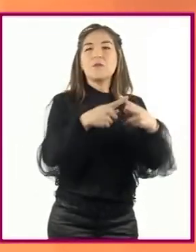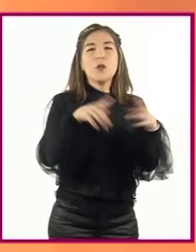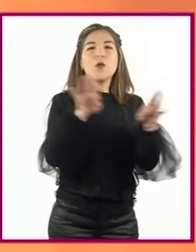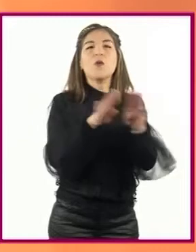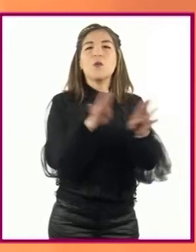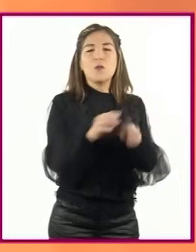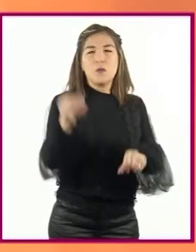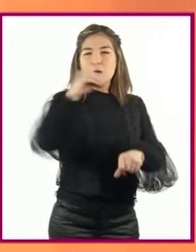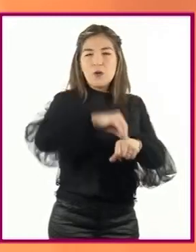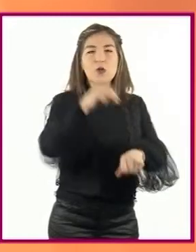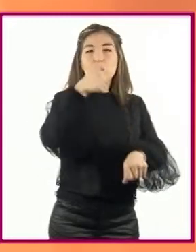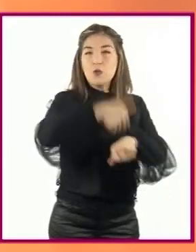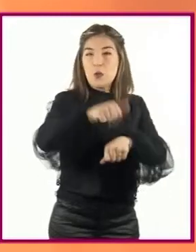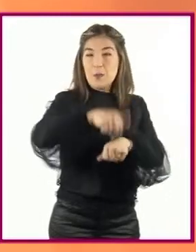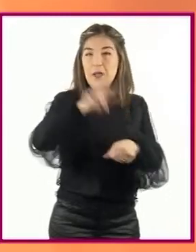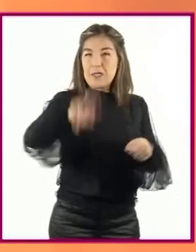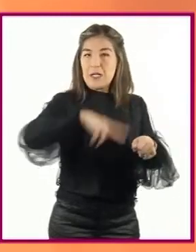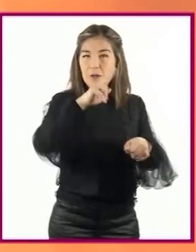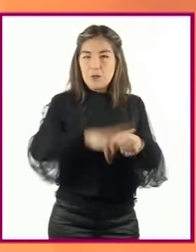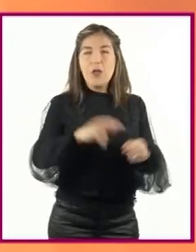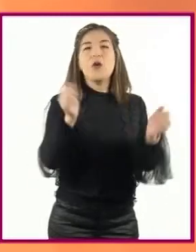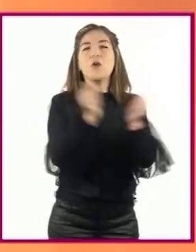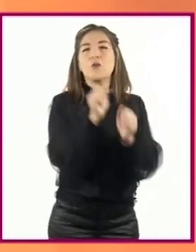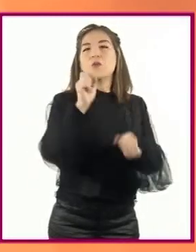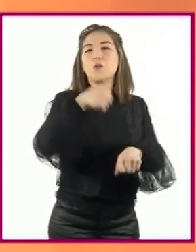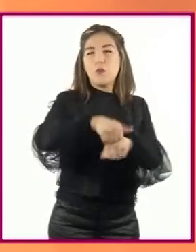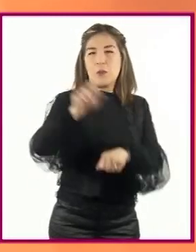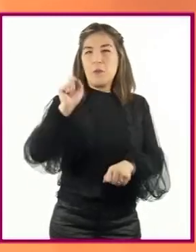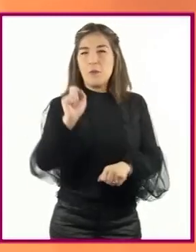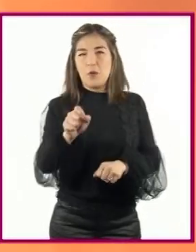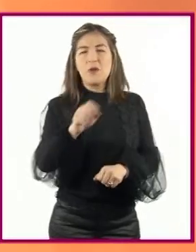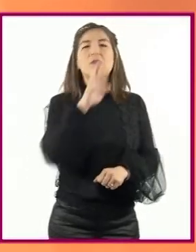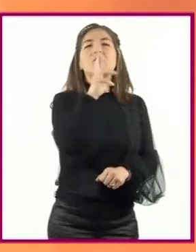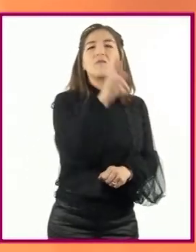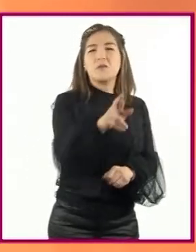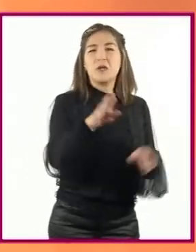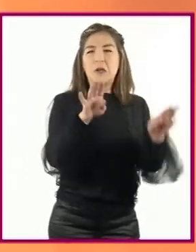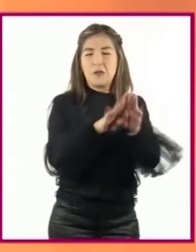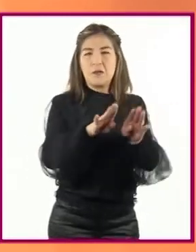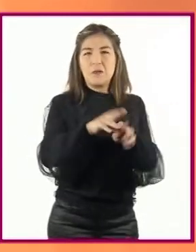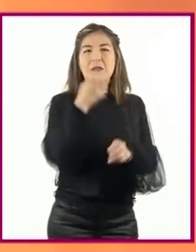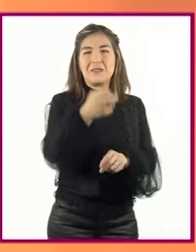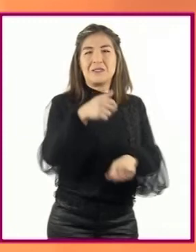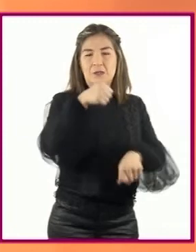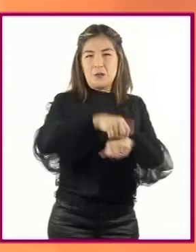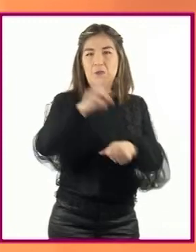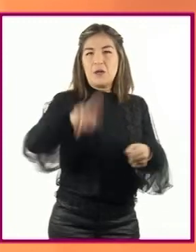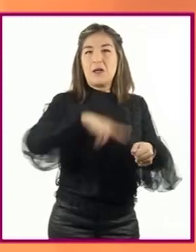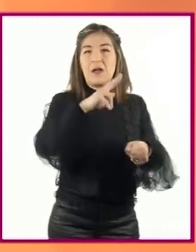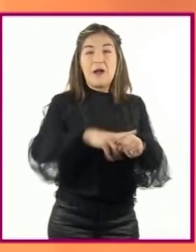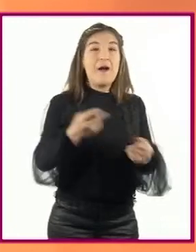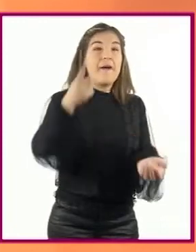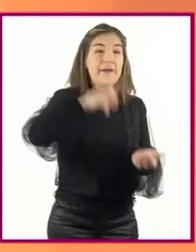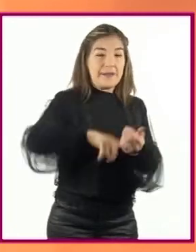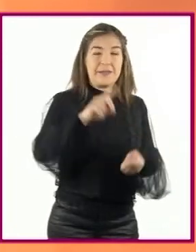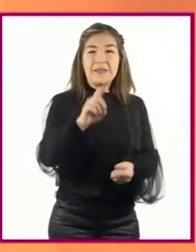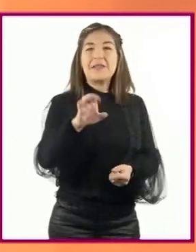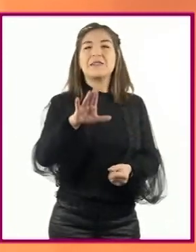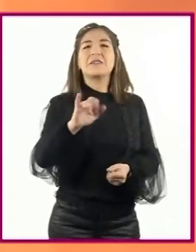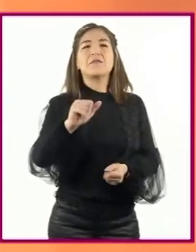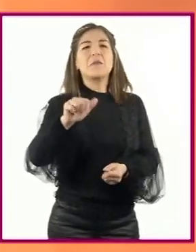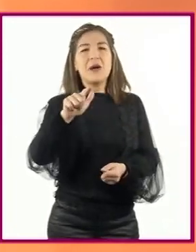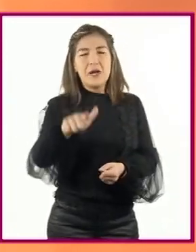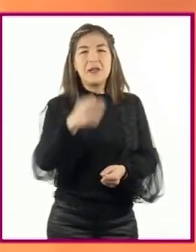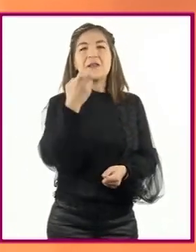número natural entre un número decimal. Una manera de resolver la división de números naturales entre decimales es